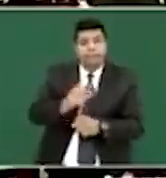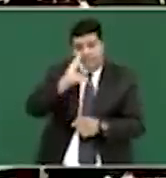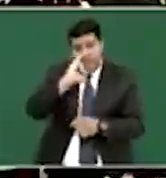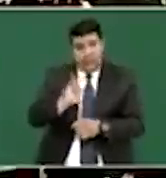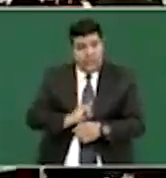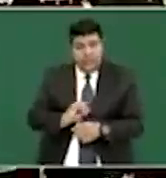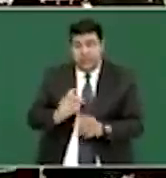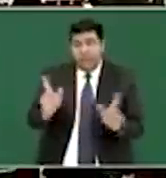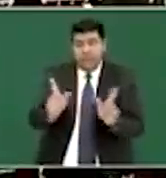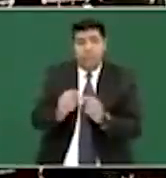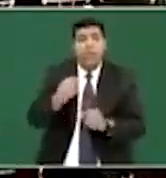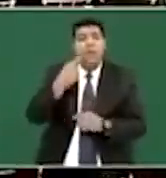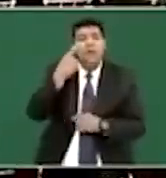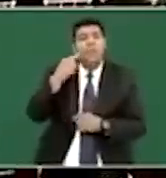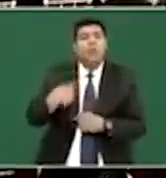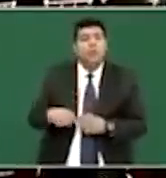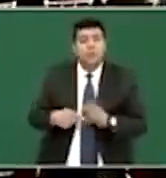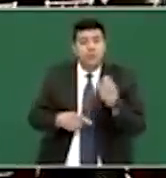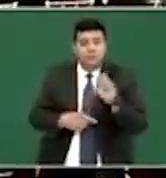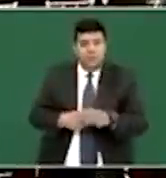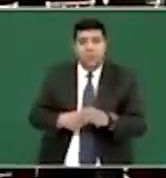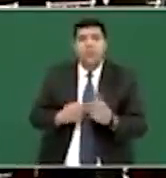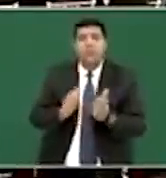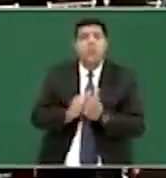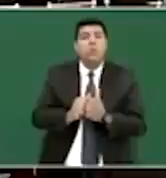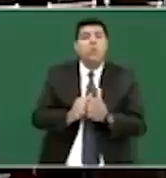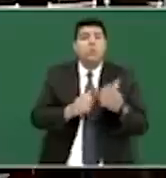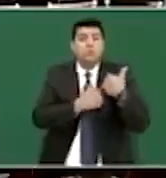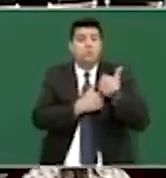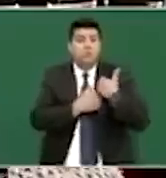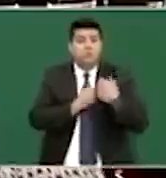jefe de la Guardia Nacional,